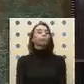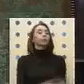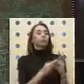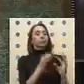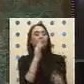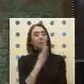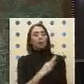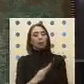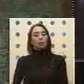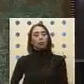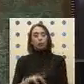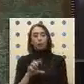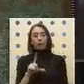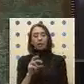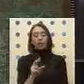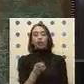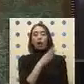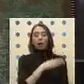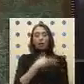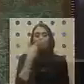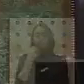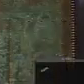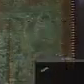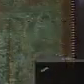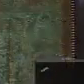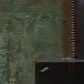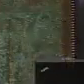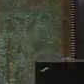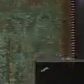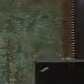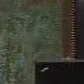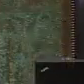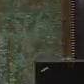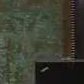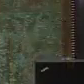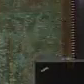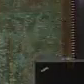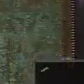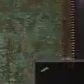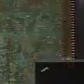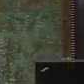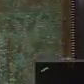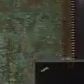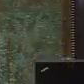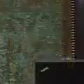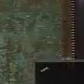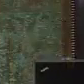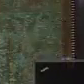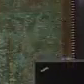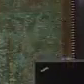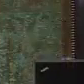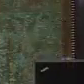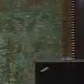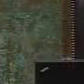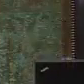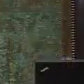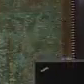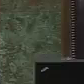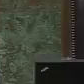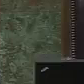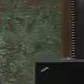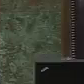Gracias, diputado Melero. Antes de ofrecer la palabra a la diputada Marcela Hernando, queremos